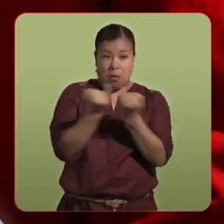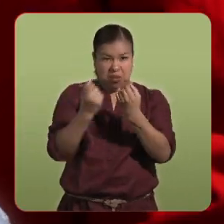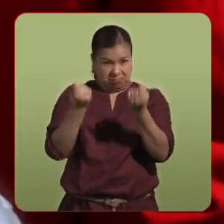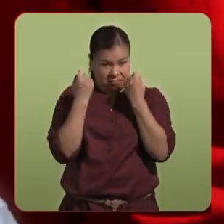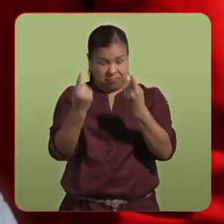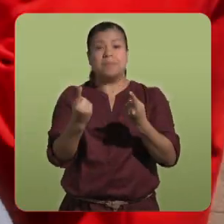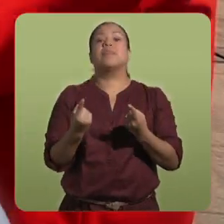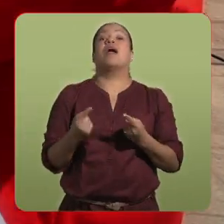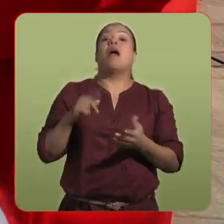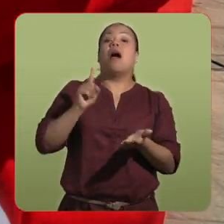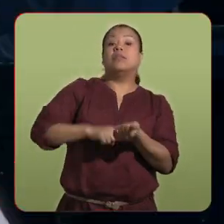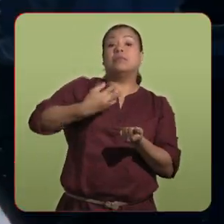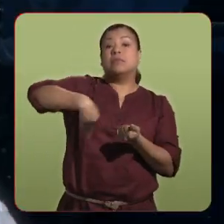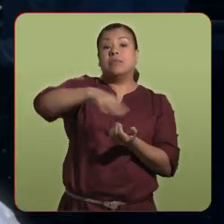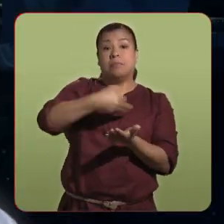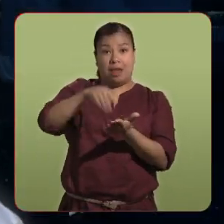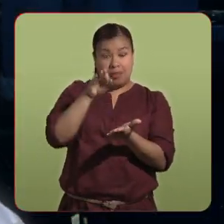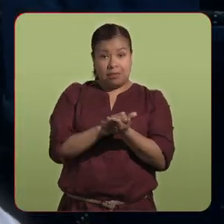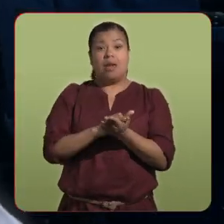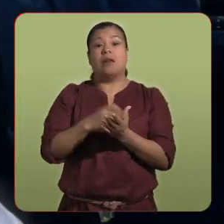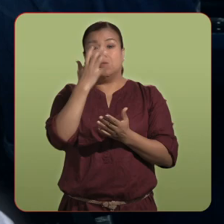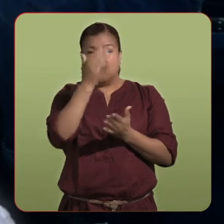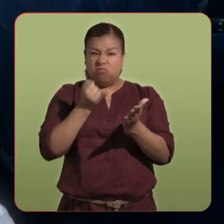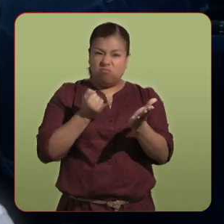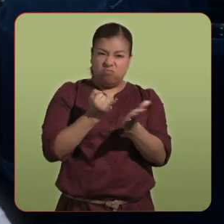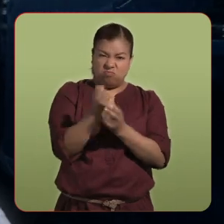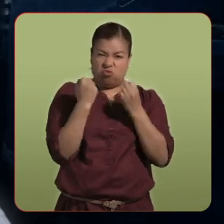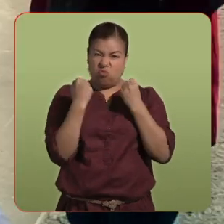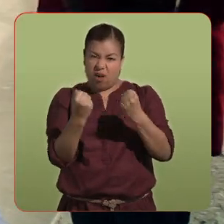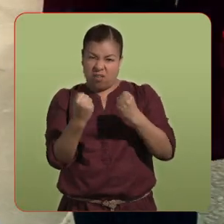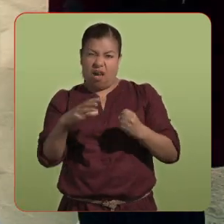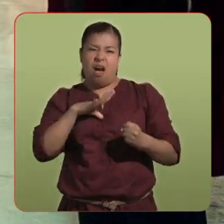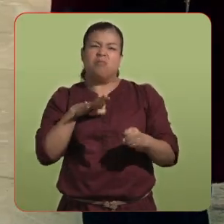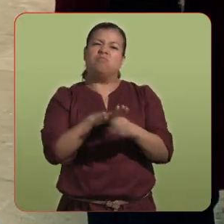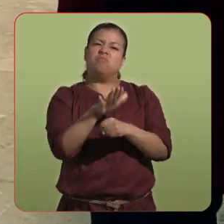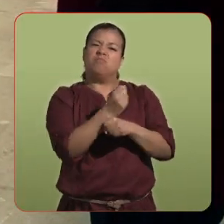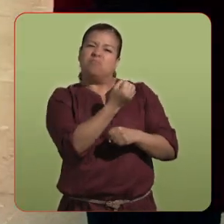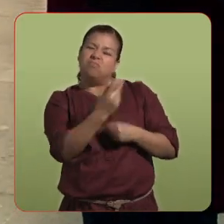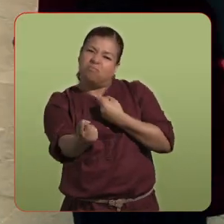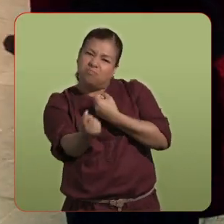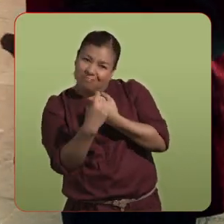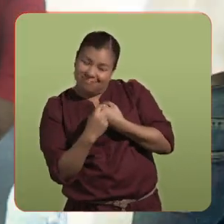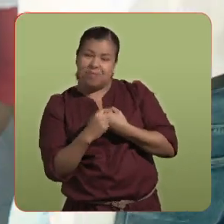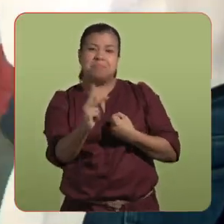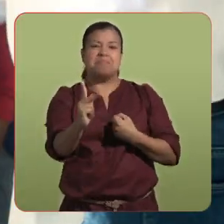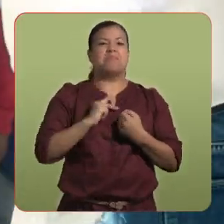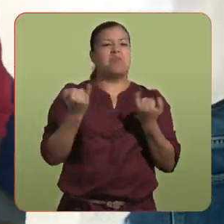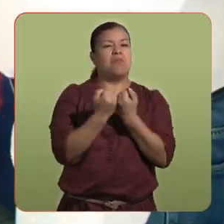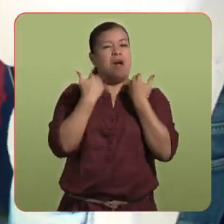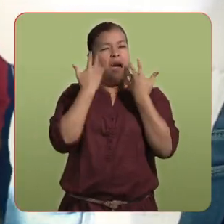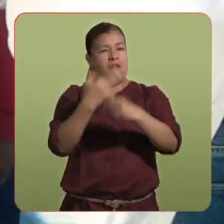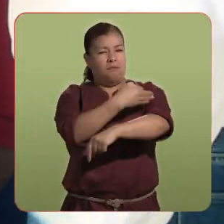En San Luis contamos con el valor, con la decisión y con la fuerza de la gente. Contamos contigo para construir el San